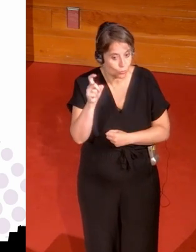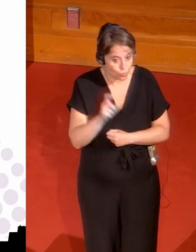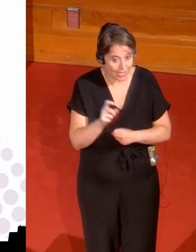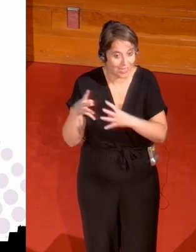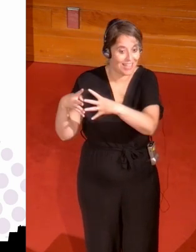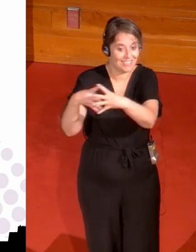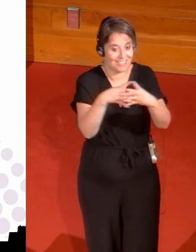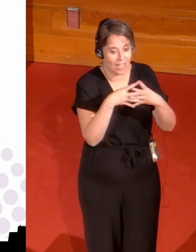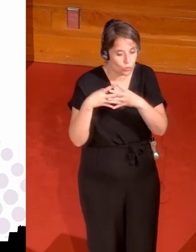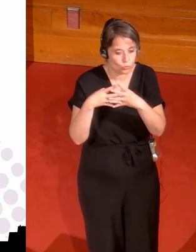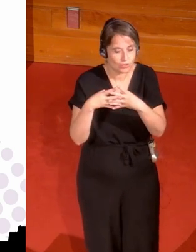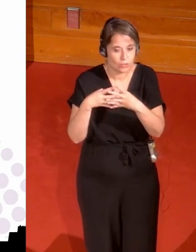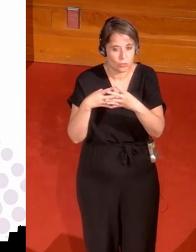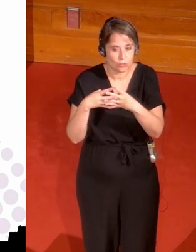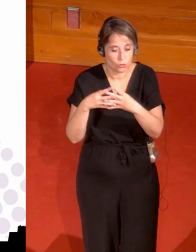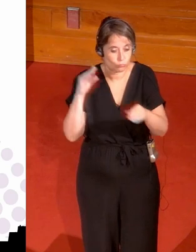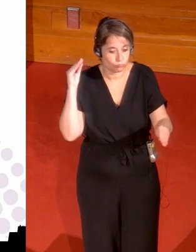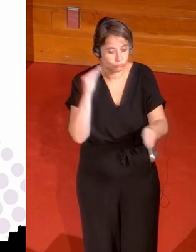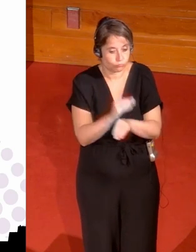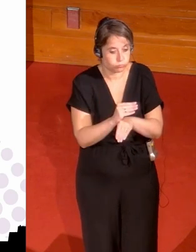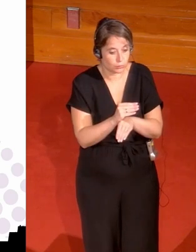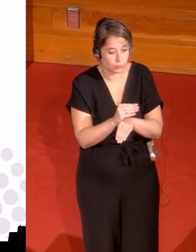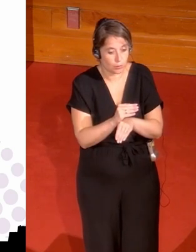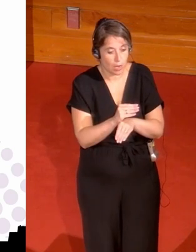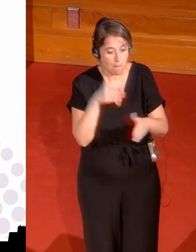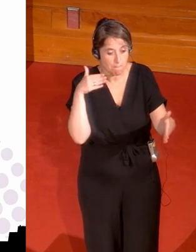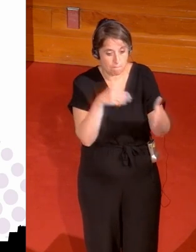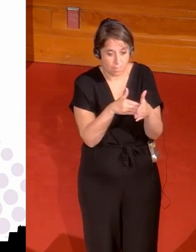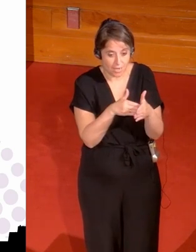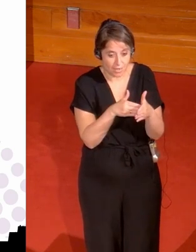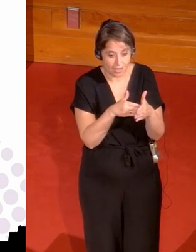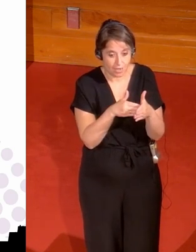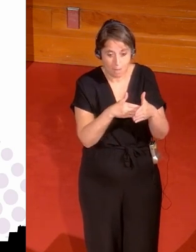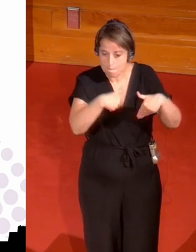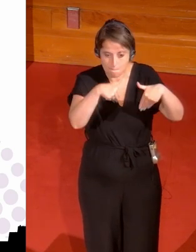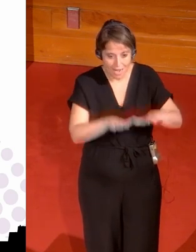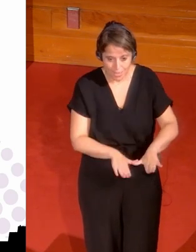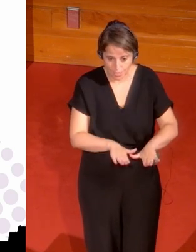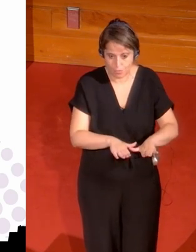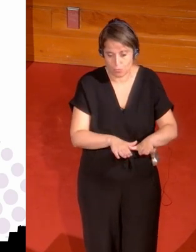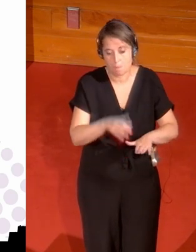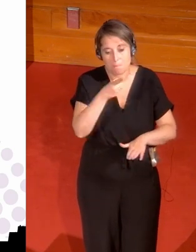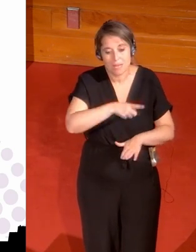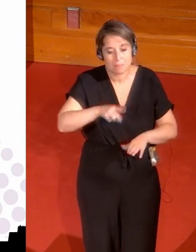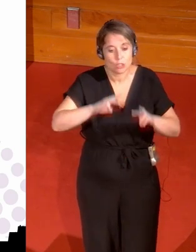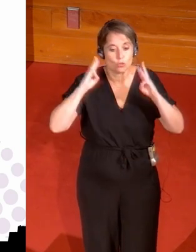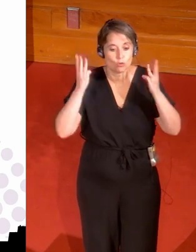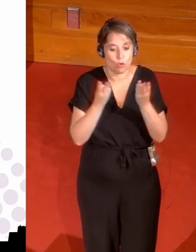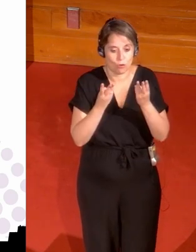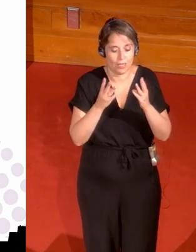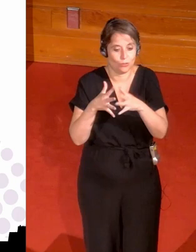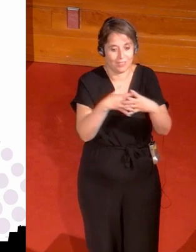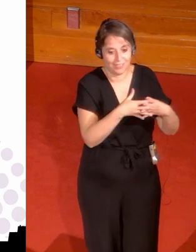los Estados Unidos estuvo bloqueado meses en el congreso de los Estados Unidos por los